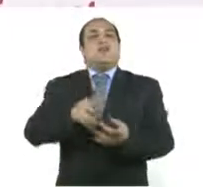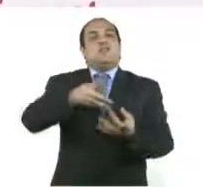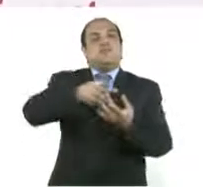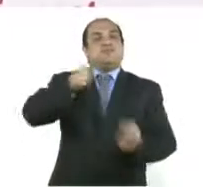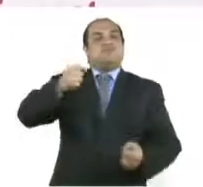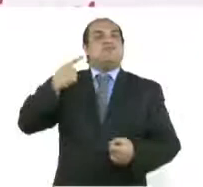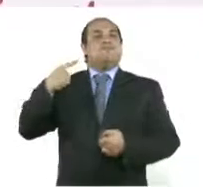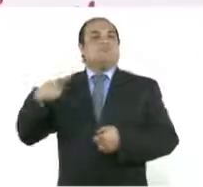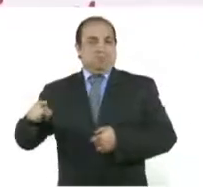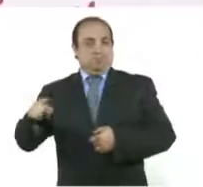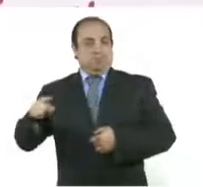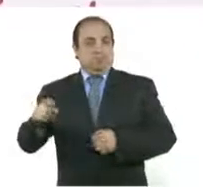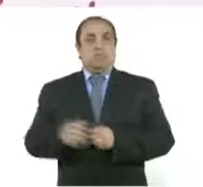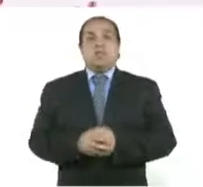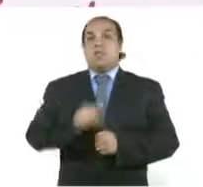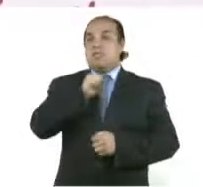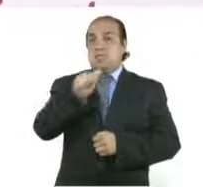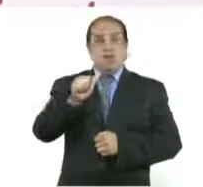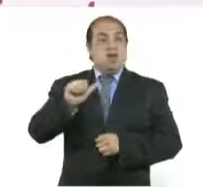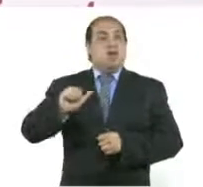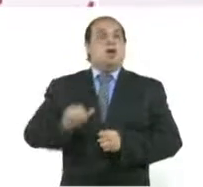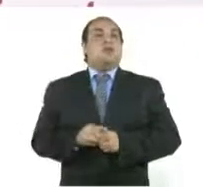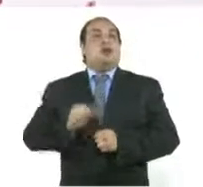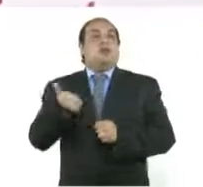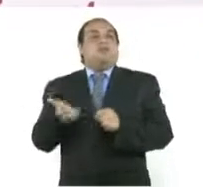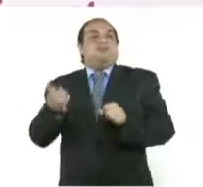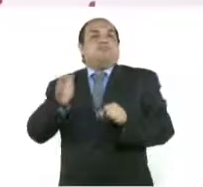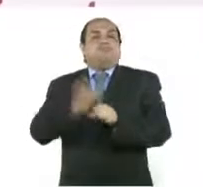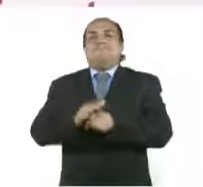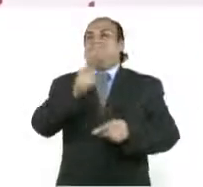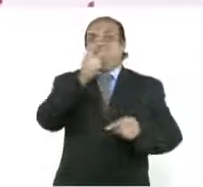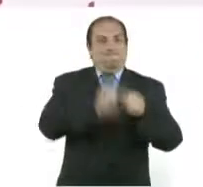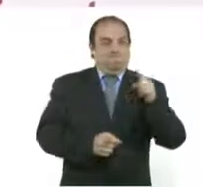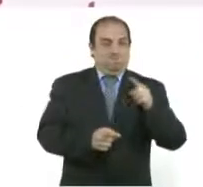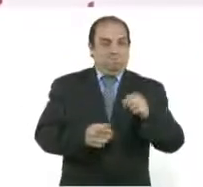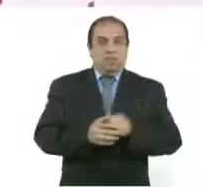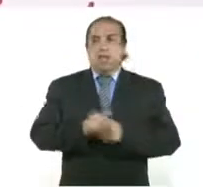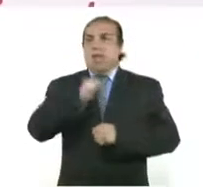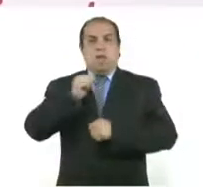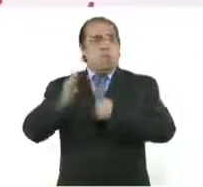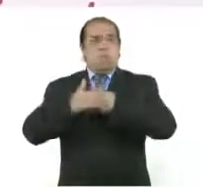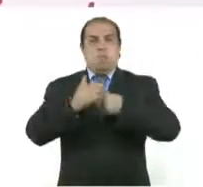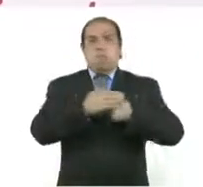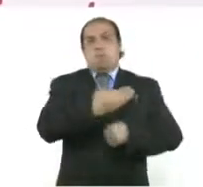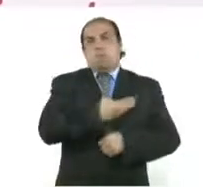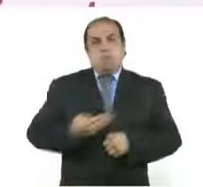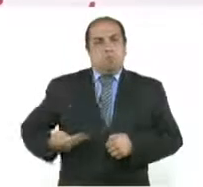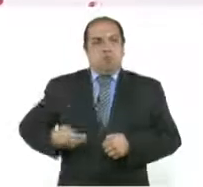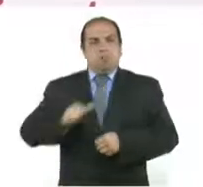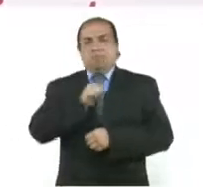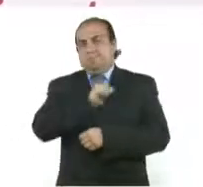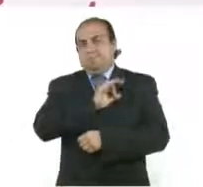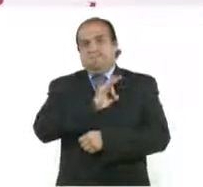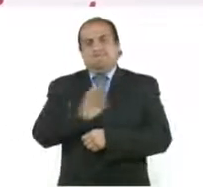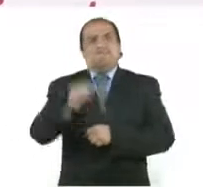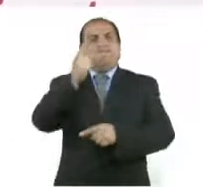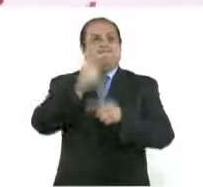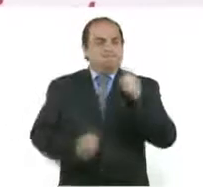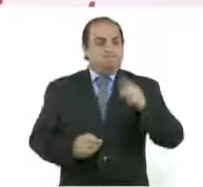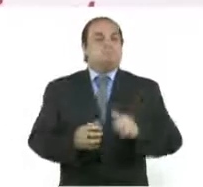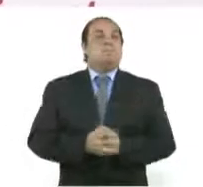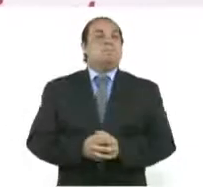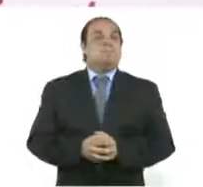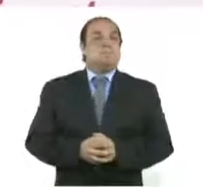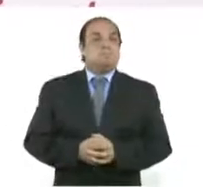ninguna administración podrá quitarles, ninguna administración lo podrá eludir. Así,